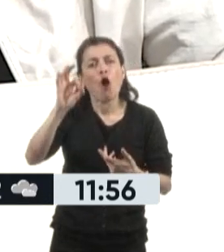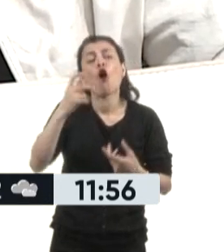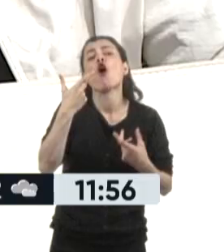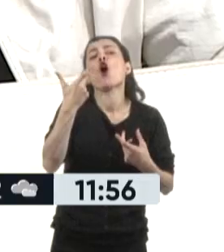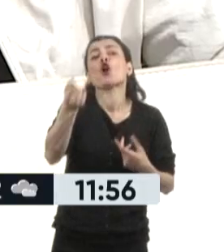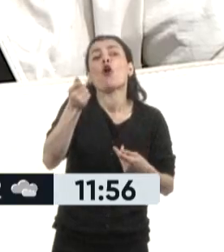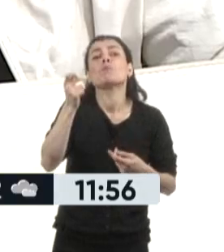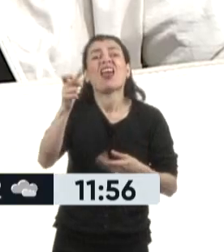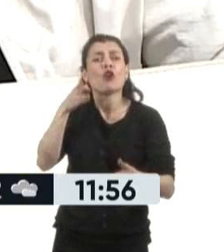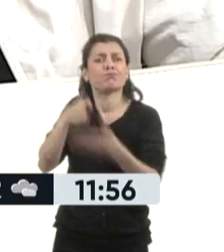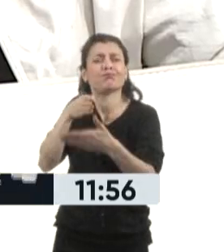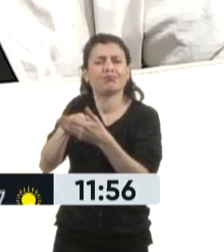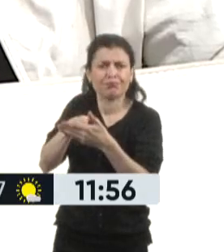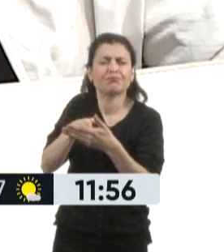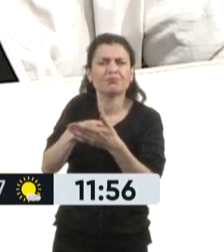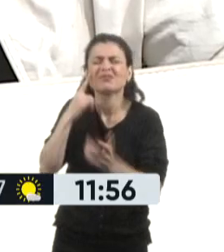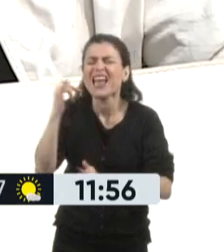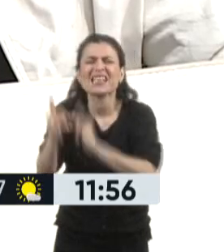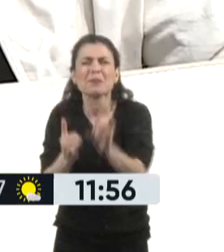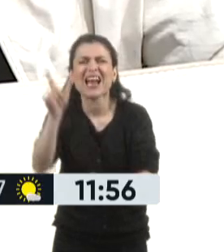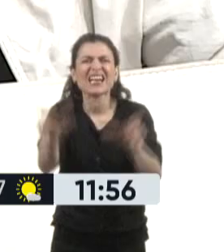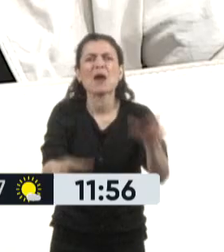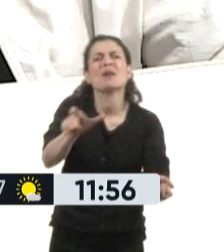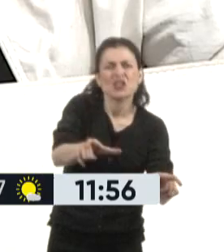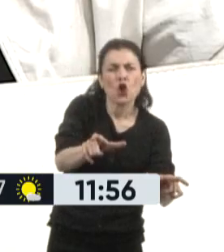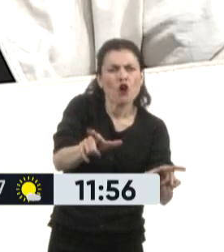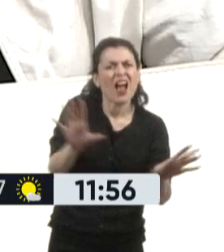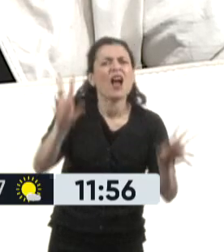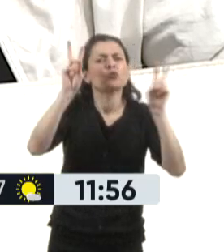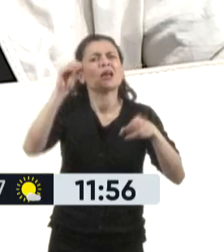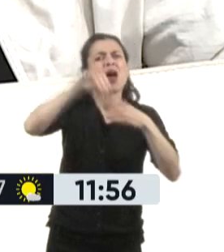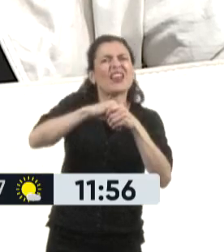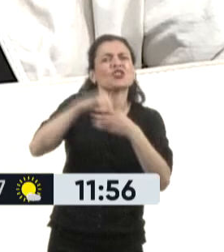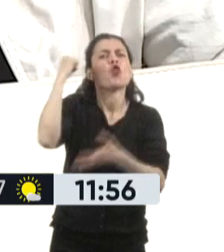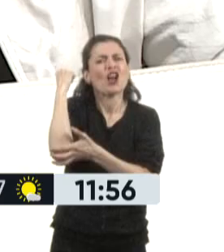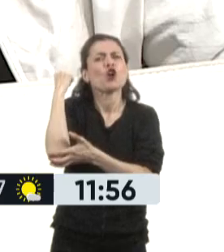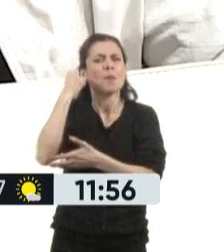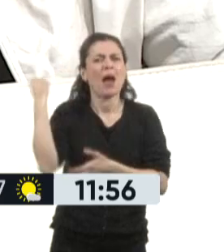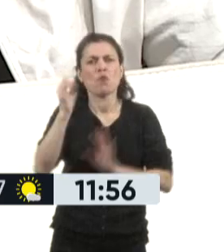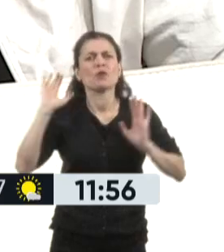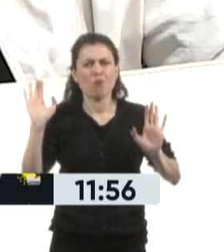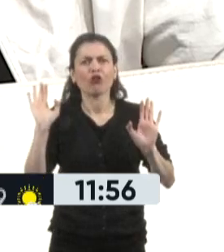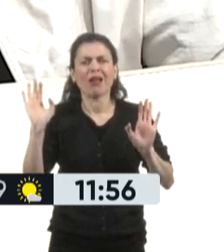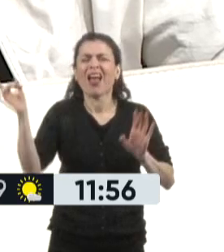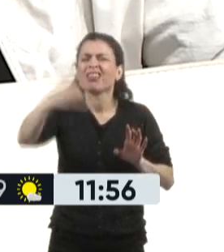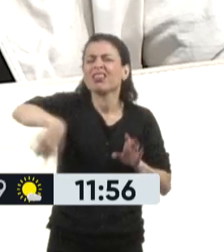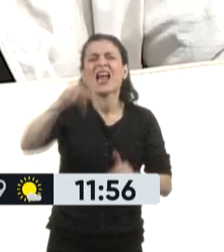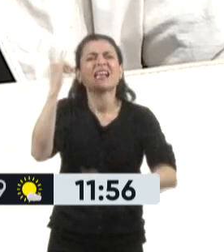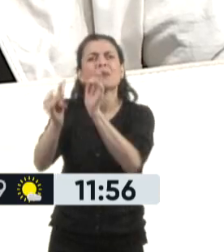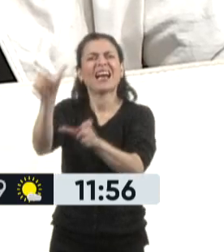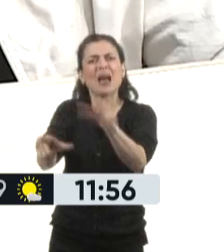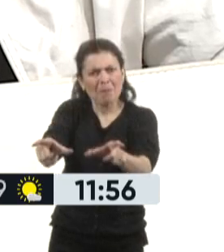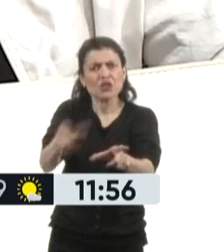dar al común de la gente sobre esta cuestión que hace a la macroeconomía y de qué manera le afecta en su diario vivir